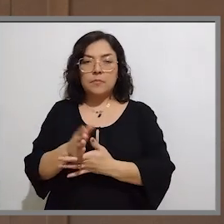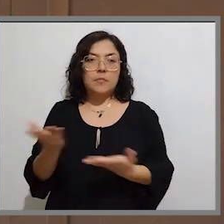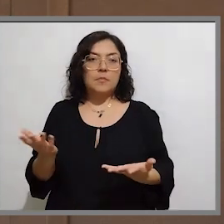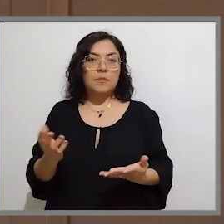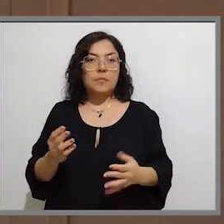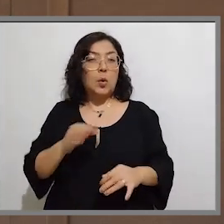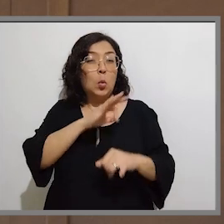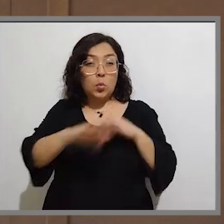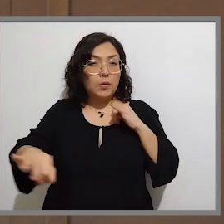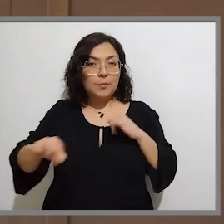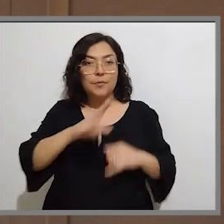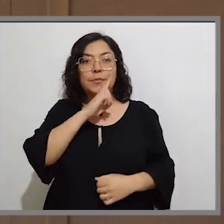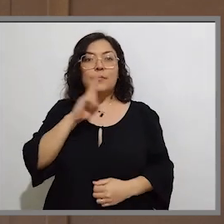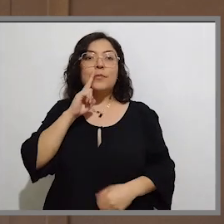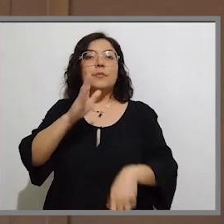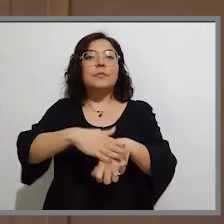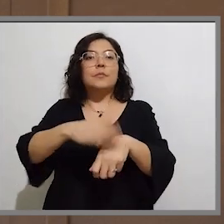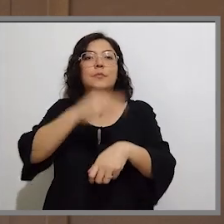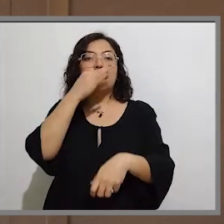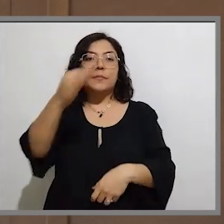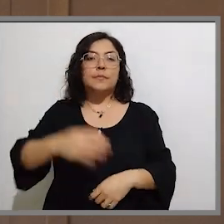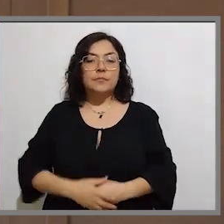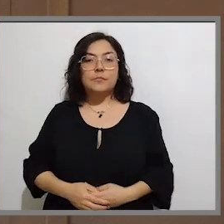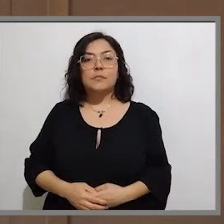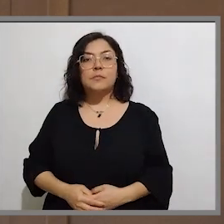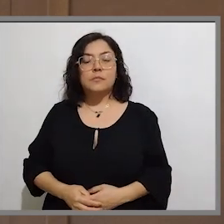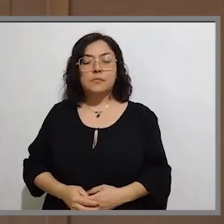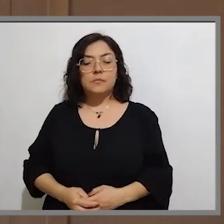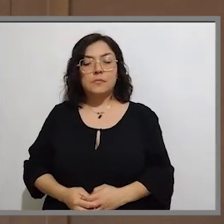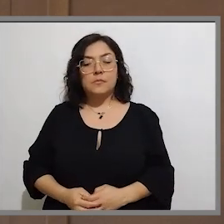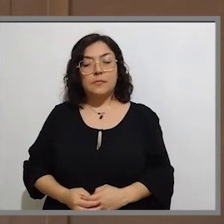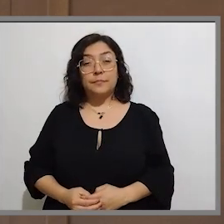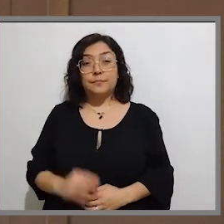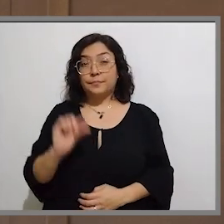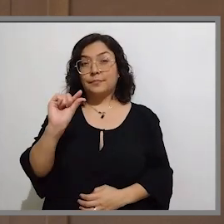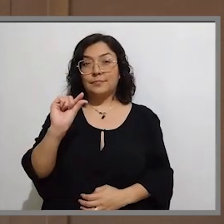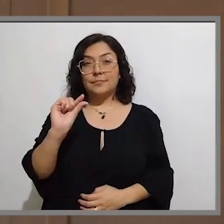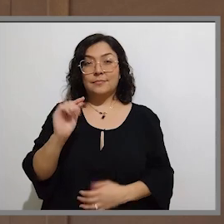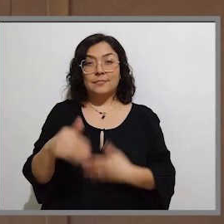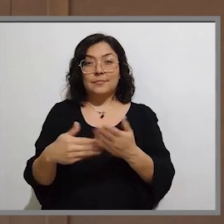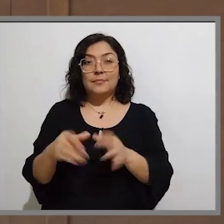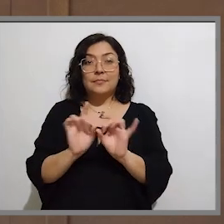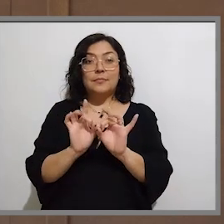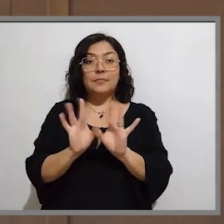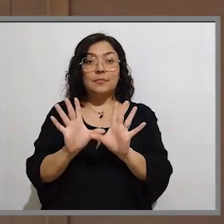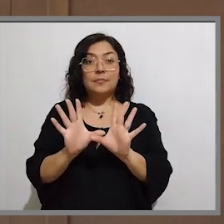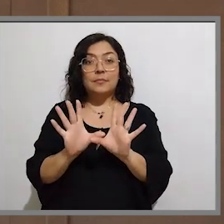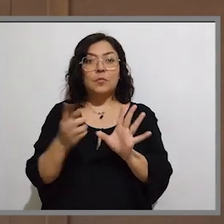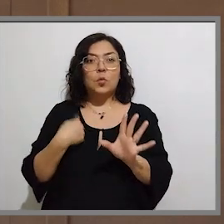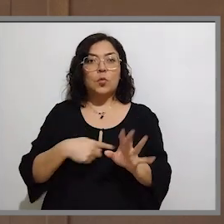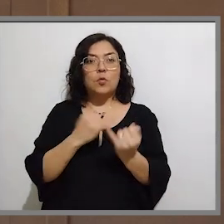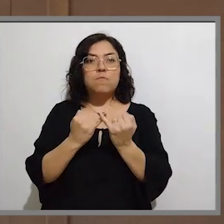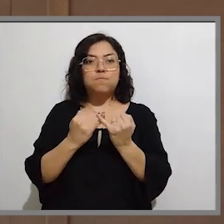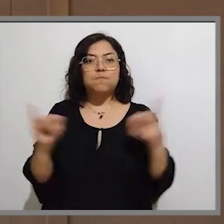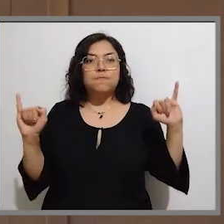etapa final. Y por último, un aviso, ya en unas horas más estaremos inaugurando